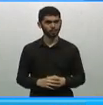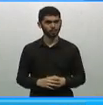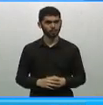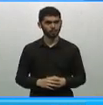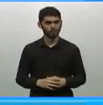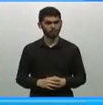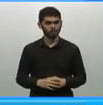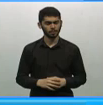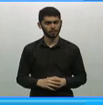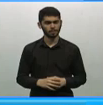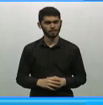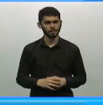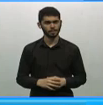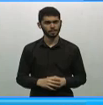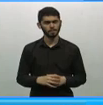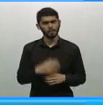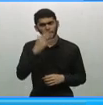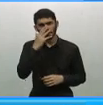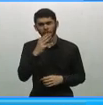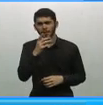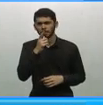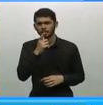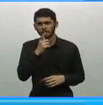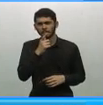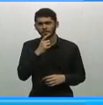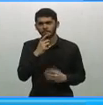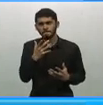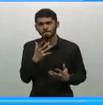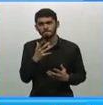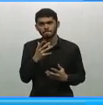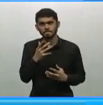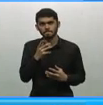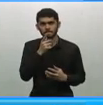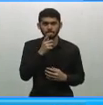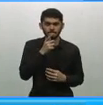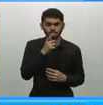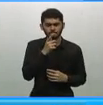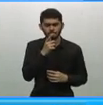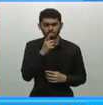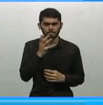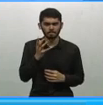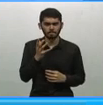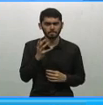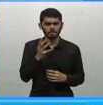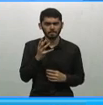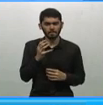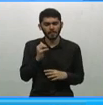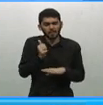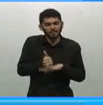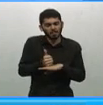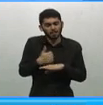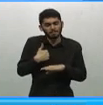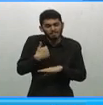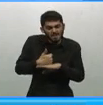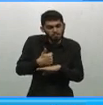ver eh creo que bueno tanto mi posición creo